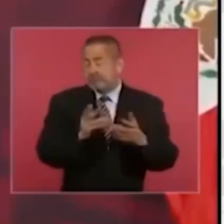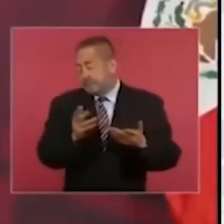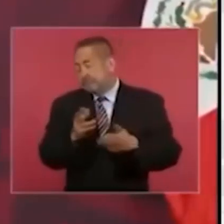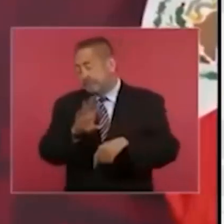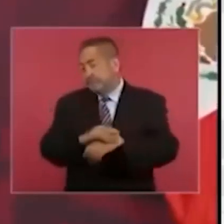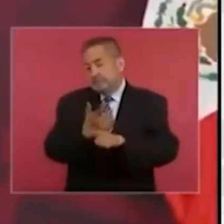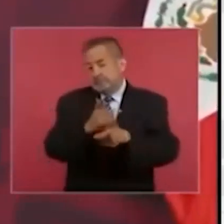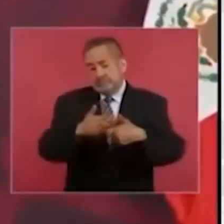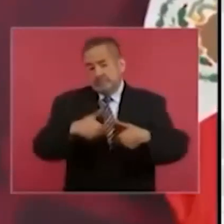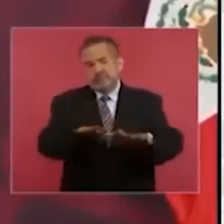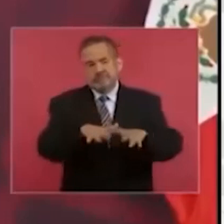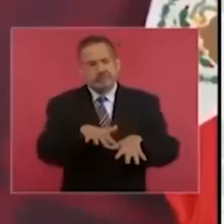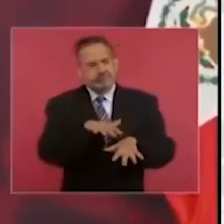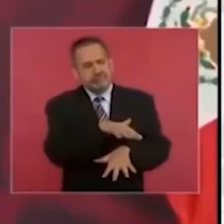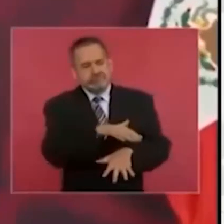legaloides?